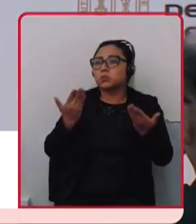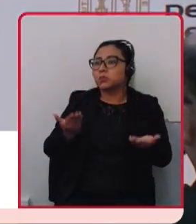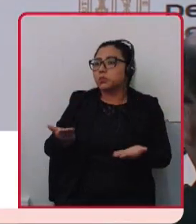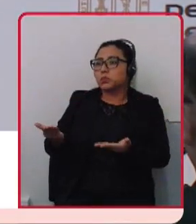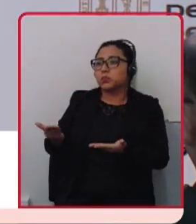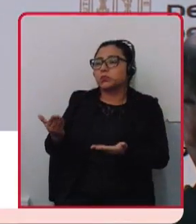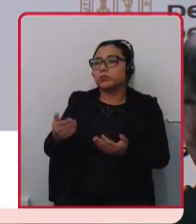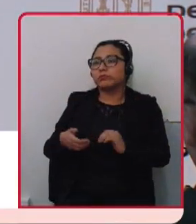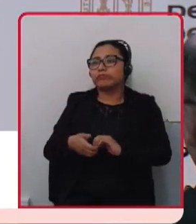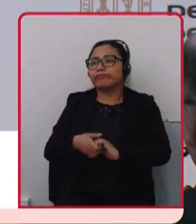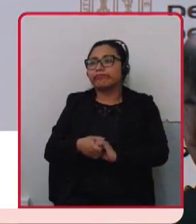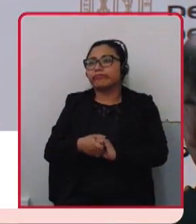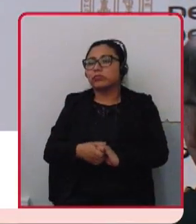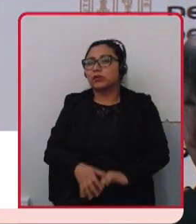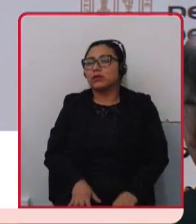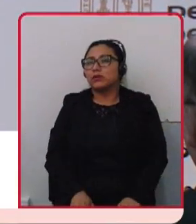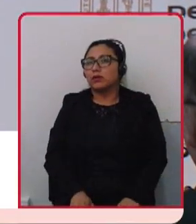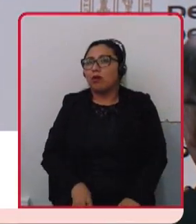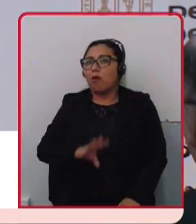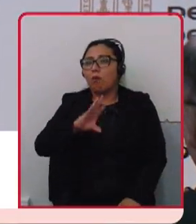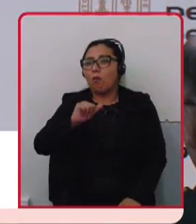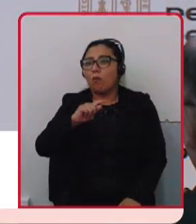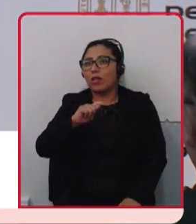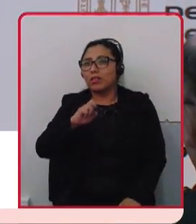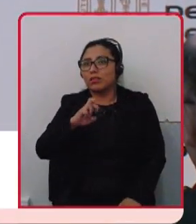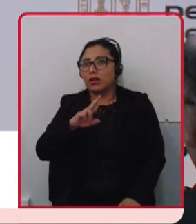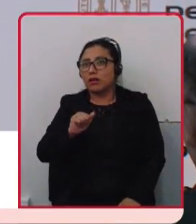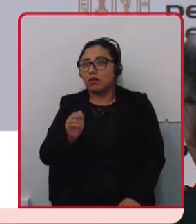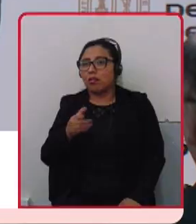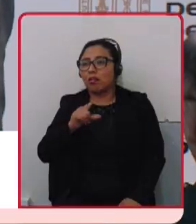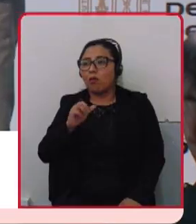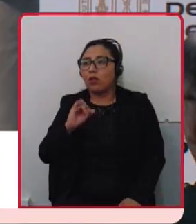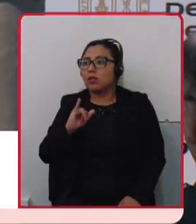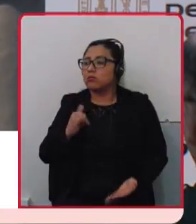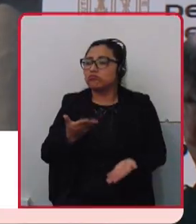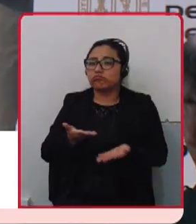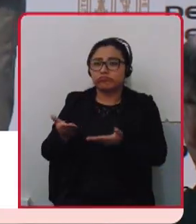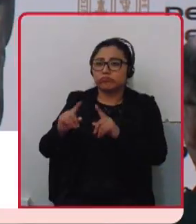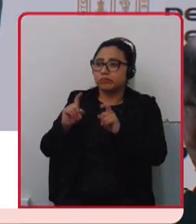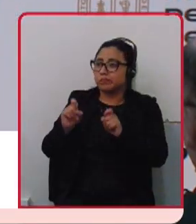nuestro colega Walter Loli, por favor. ¿Son libres?